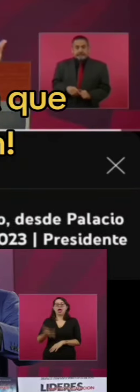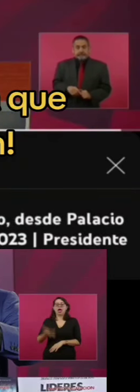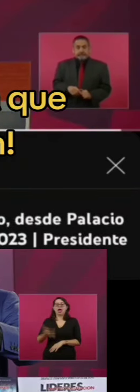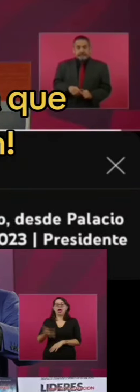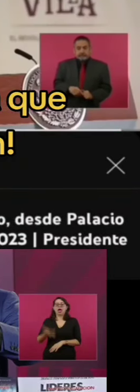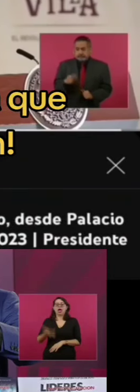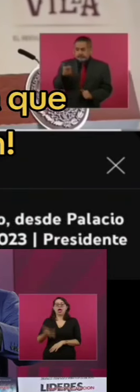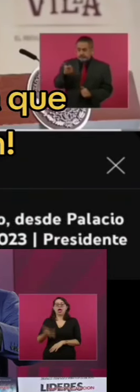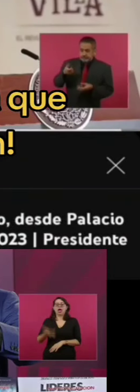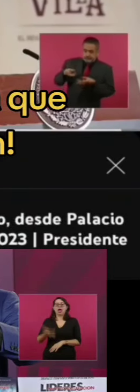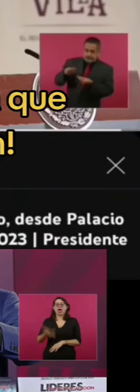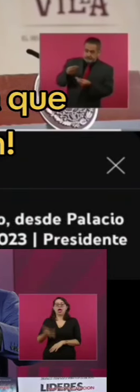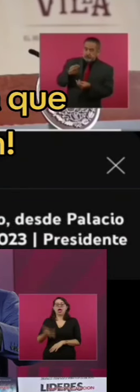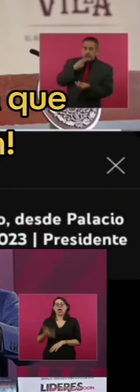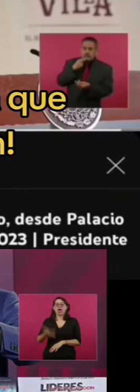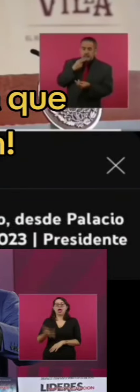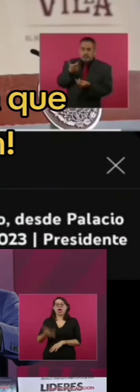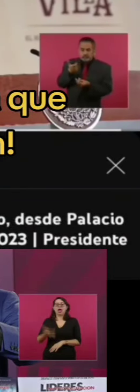el uso del dinero.